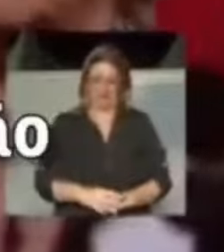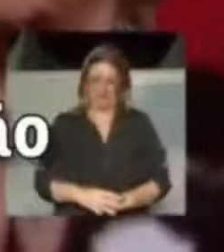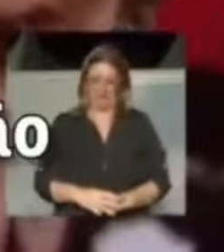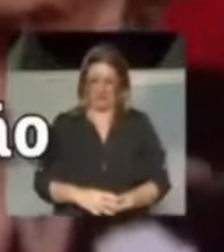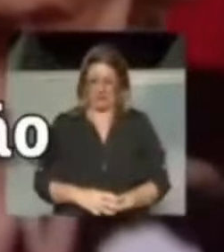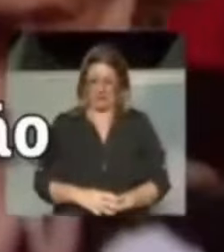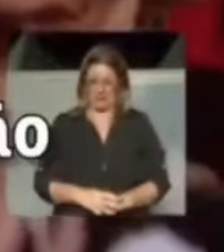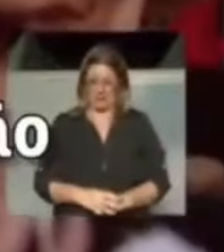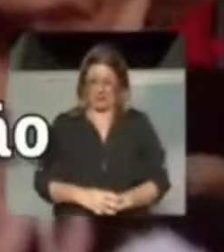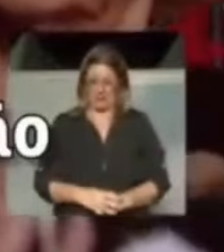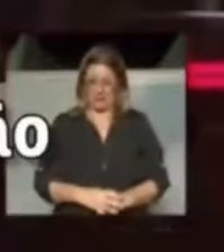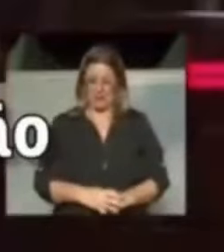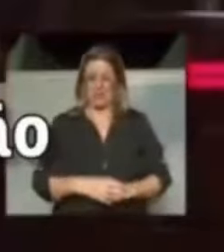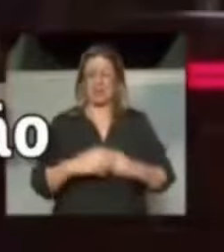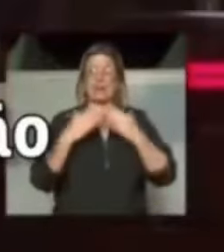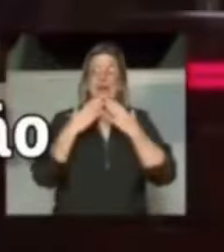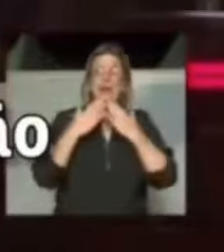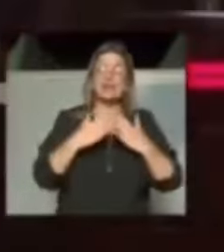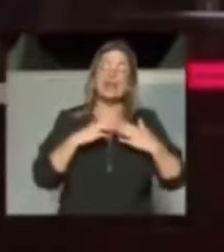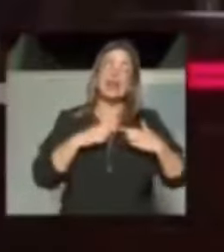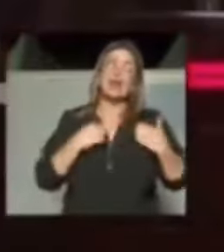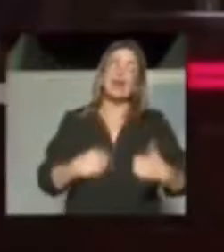doctora ag